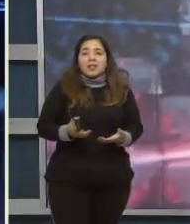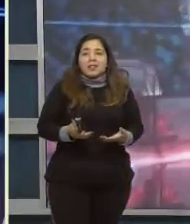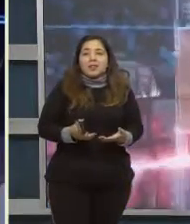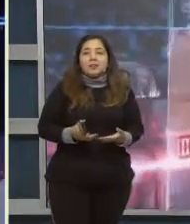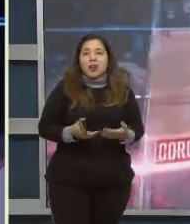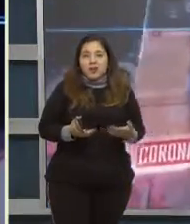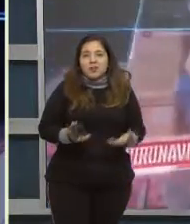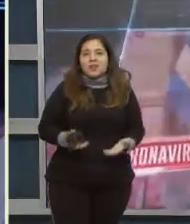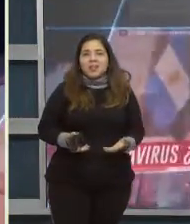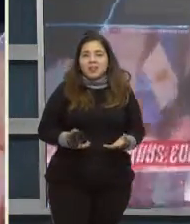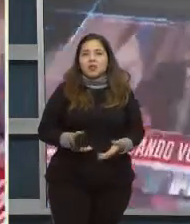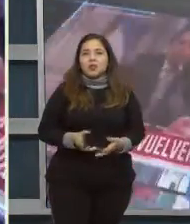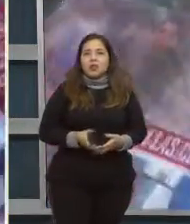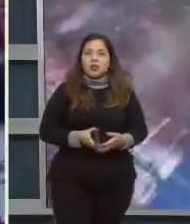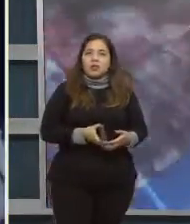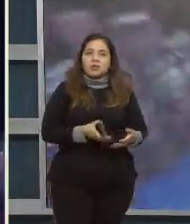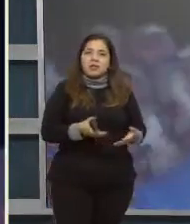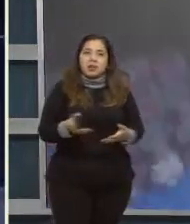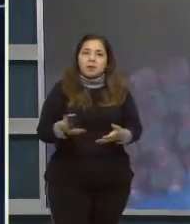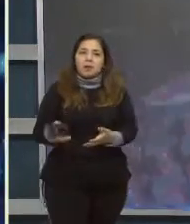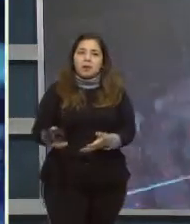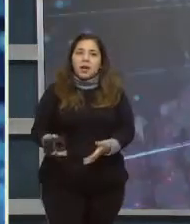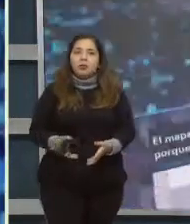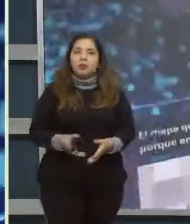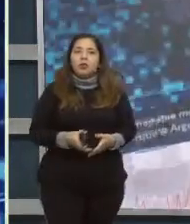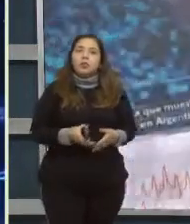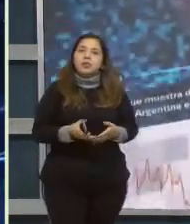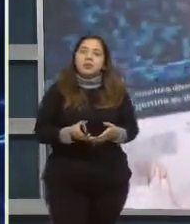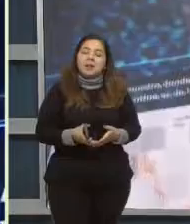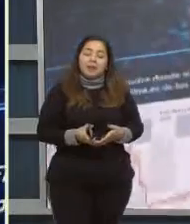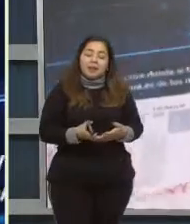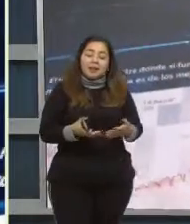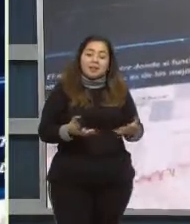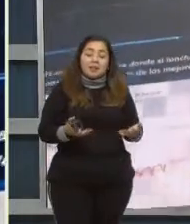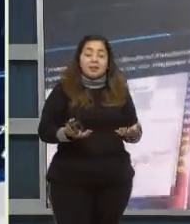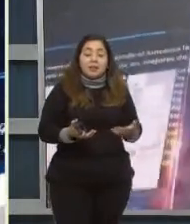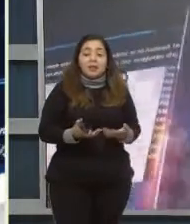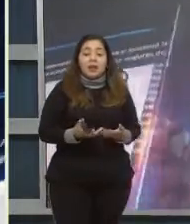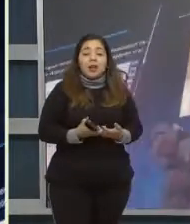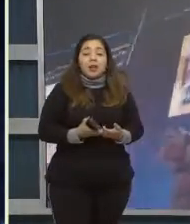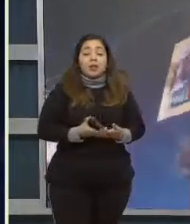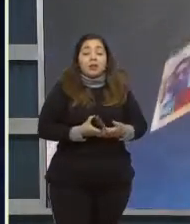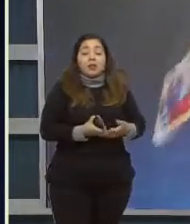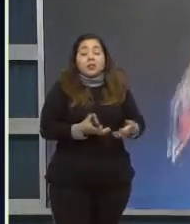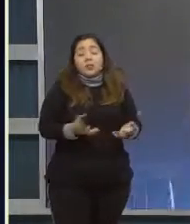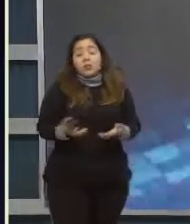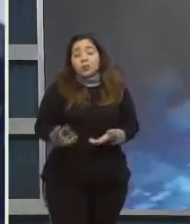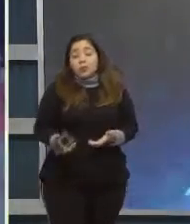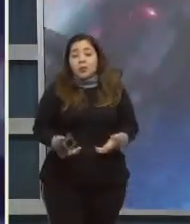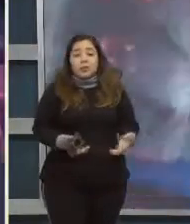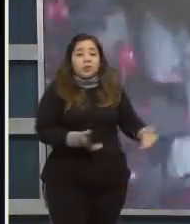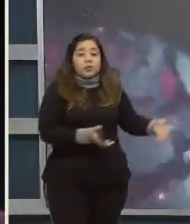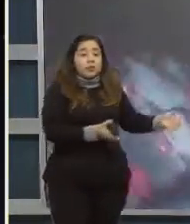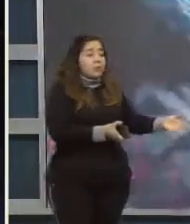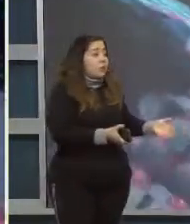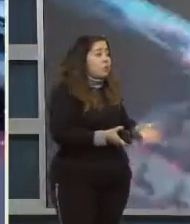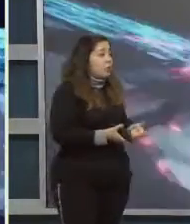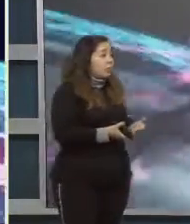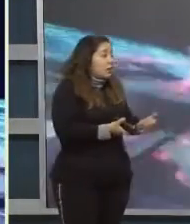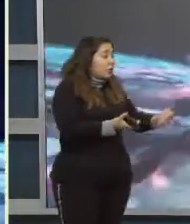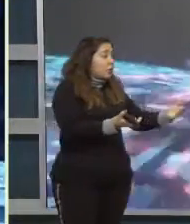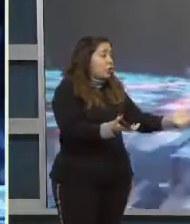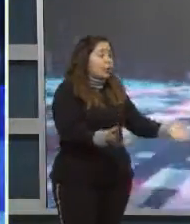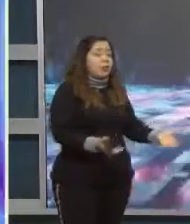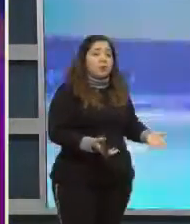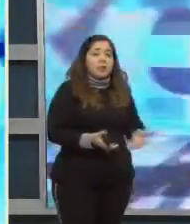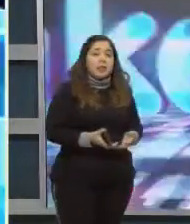cursos de ingreso. Para los cursos de ingreso. ¿Esto también se está evaluando? ¿Cómo se va a tratar de hacer también esta conexión, teniendo en cuenta que los sextos años de